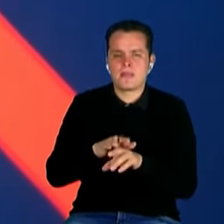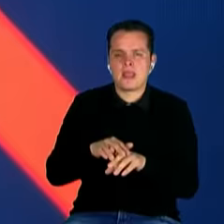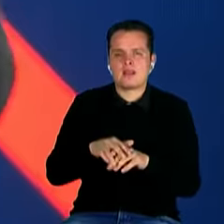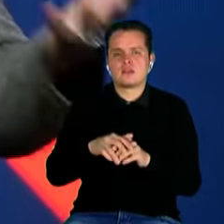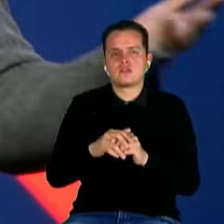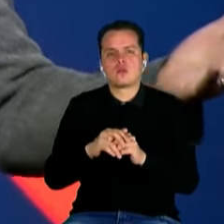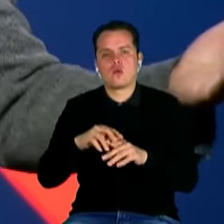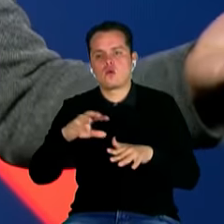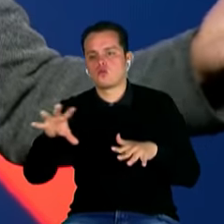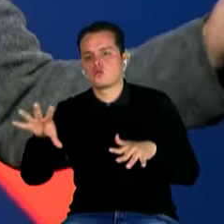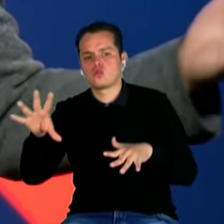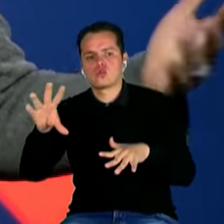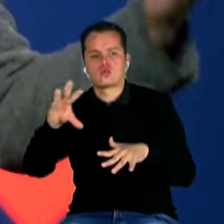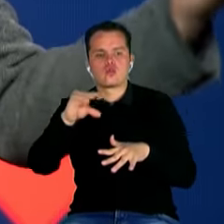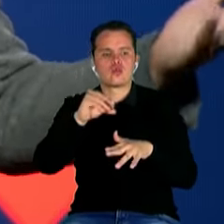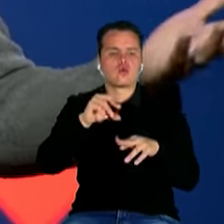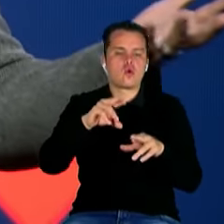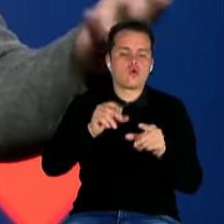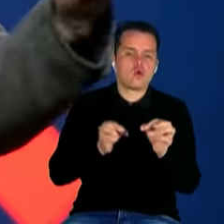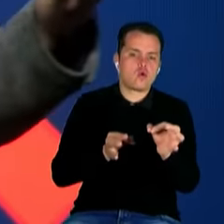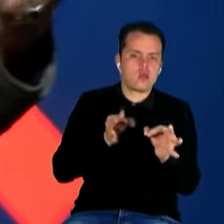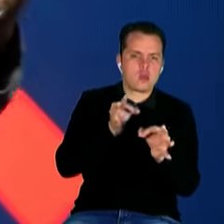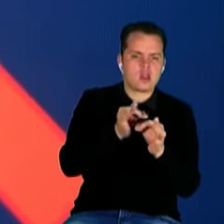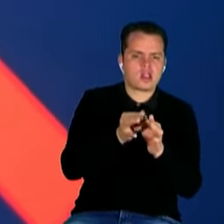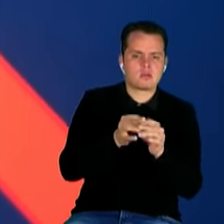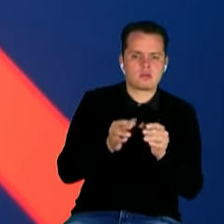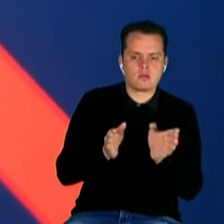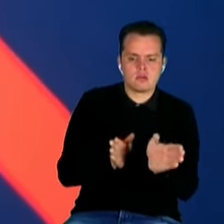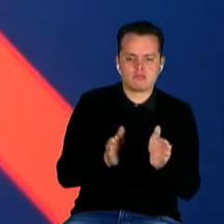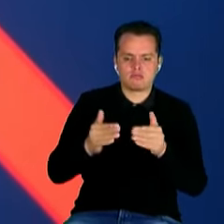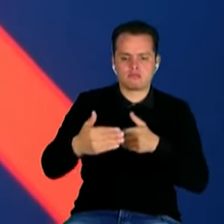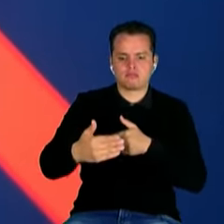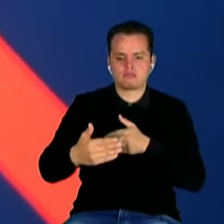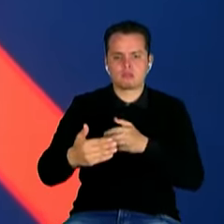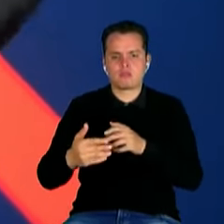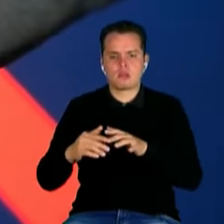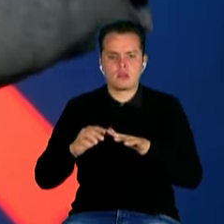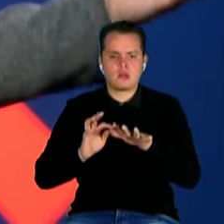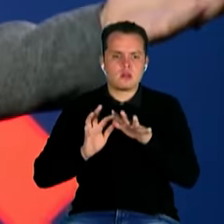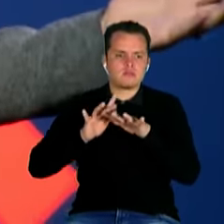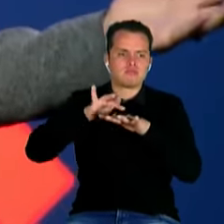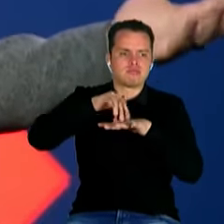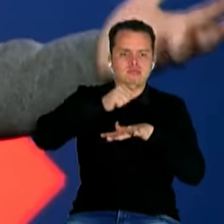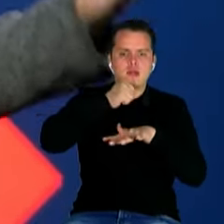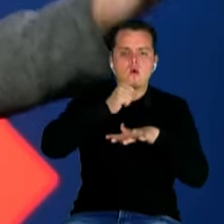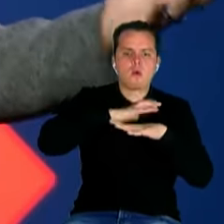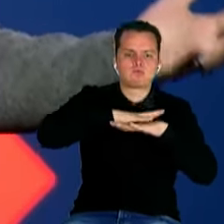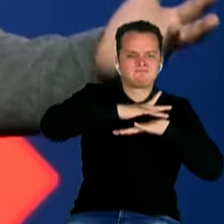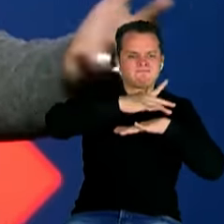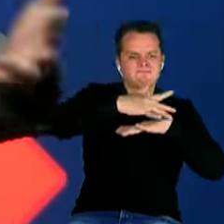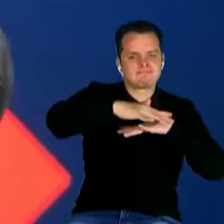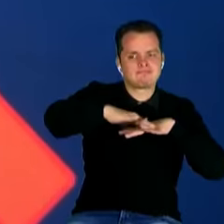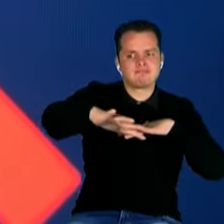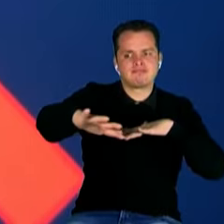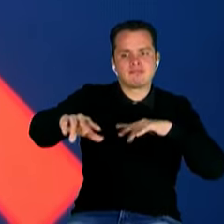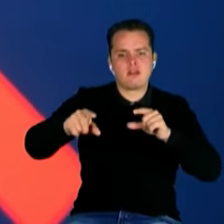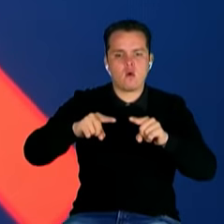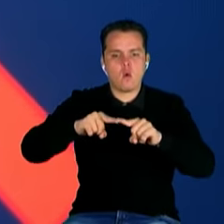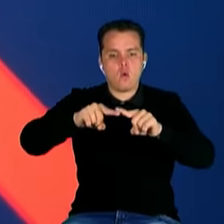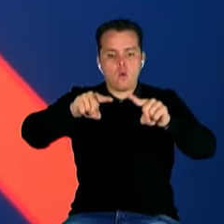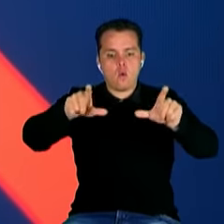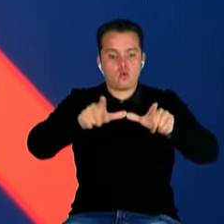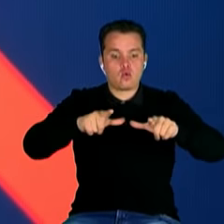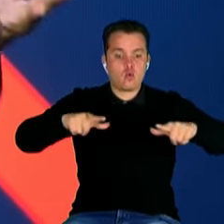toda la región, todos los límites del río, se regaran de agua. Y esa era una zona muy